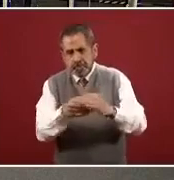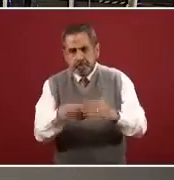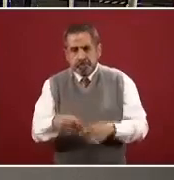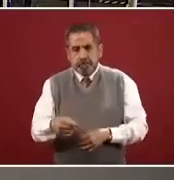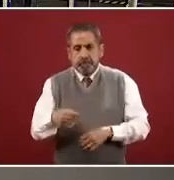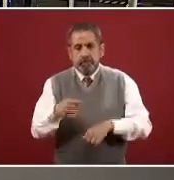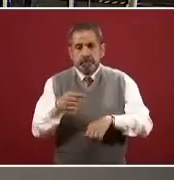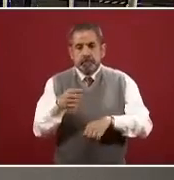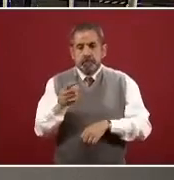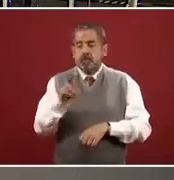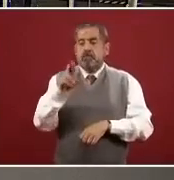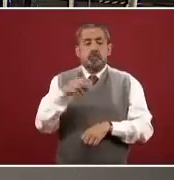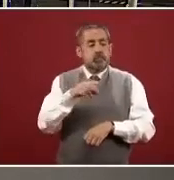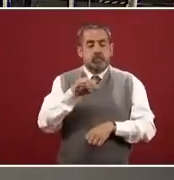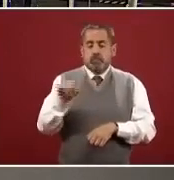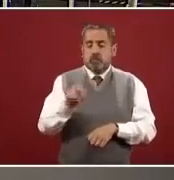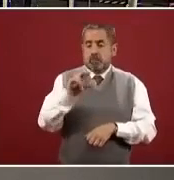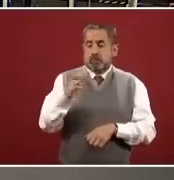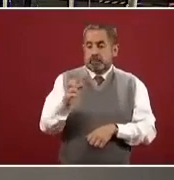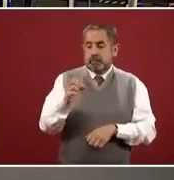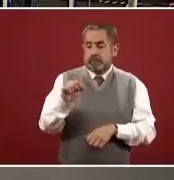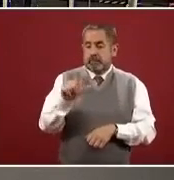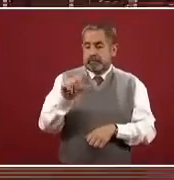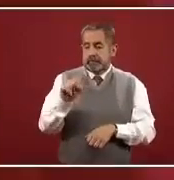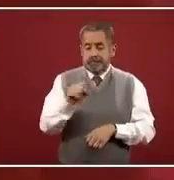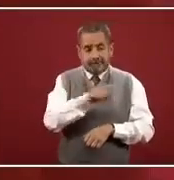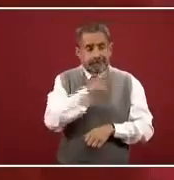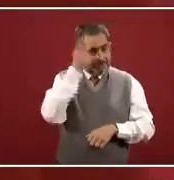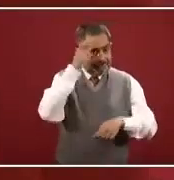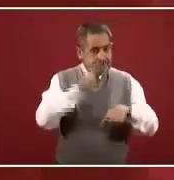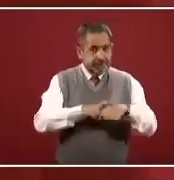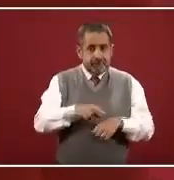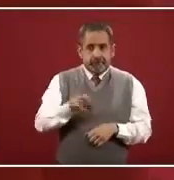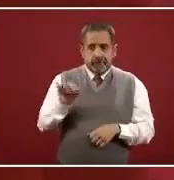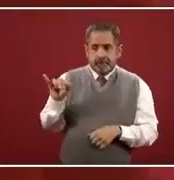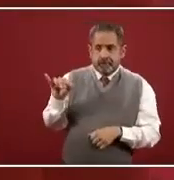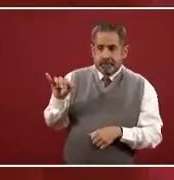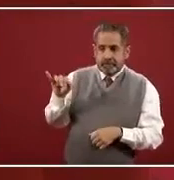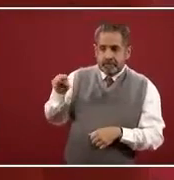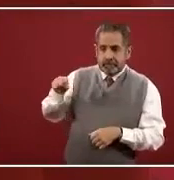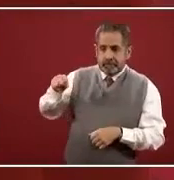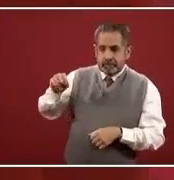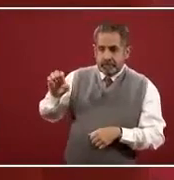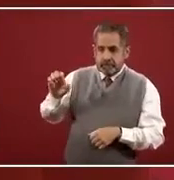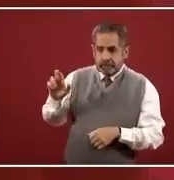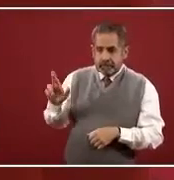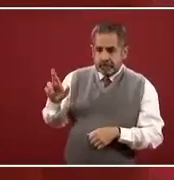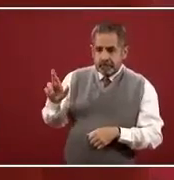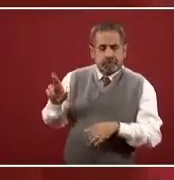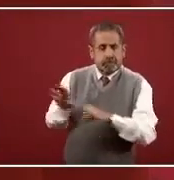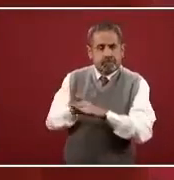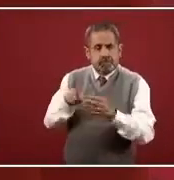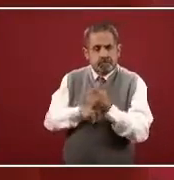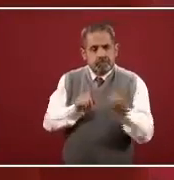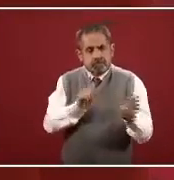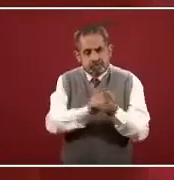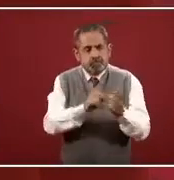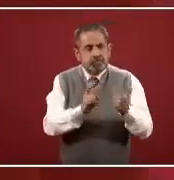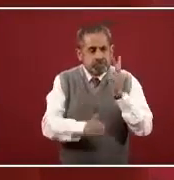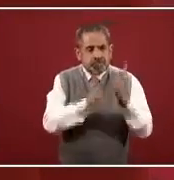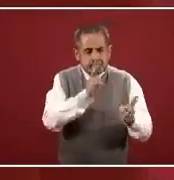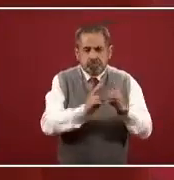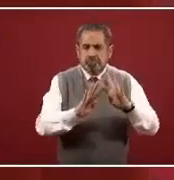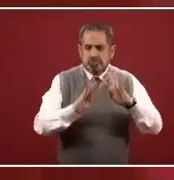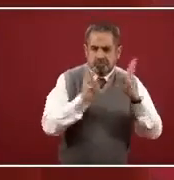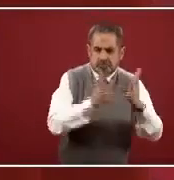Salas Hernández, el director general del INER, tuvo una reunión hoy día con las personas que en su momento llevaron las diferentes observaciones y